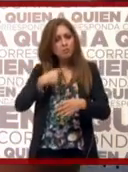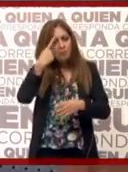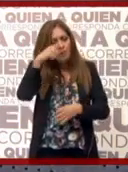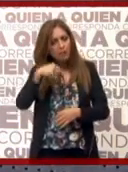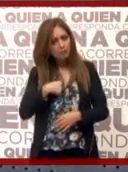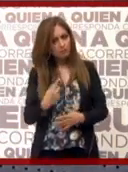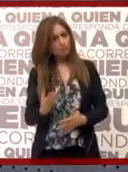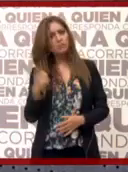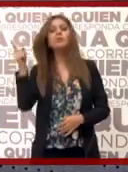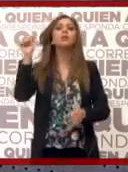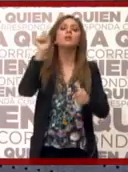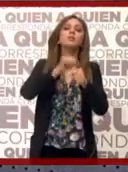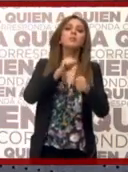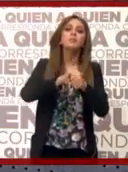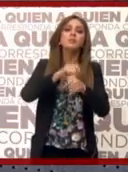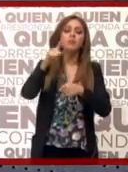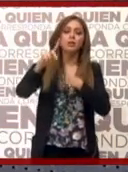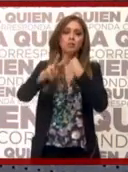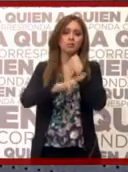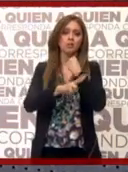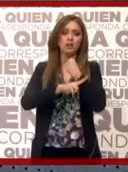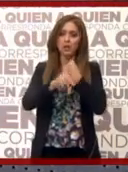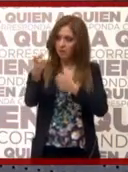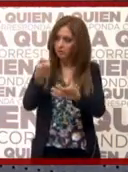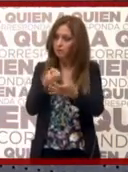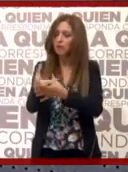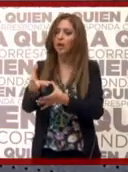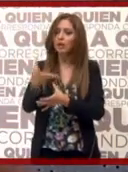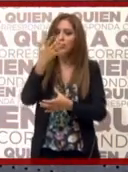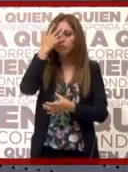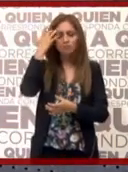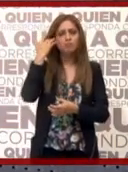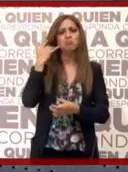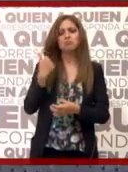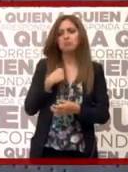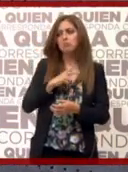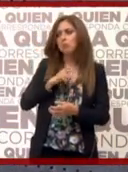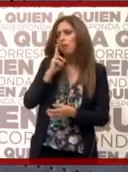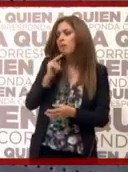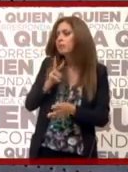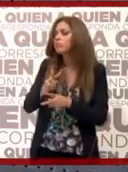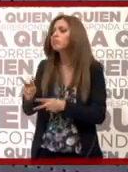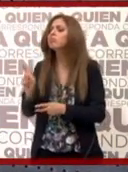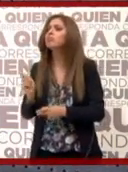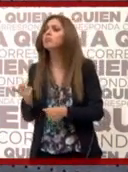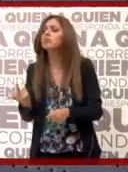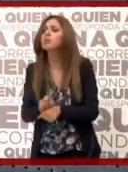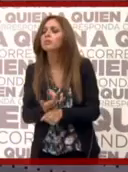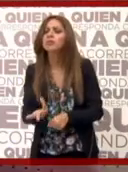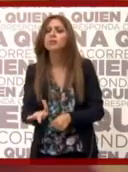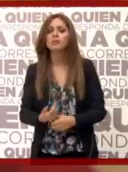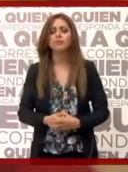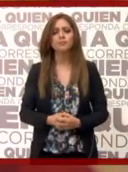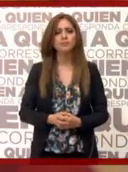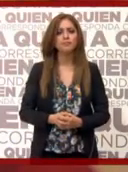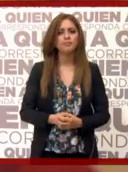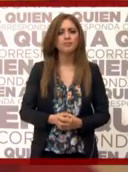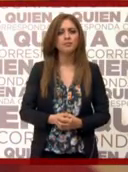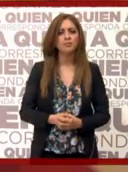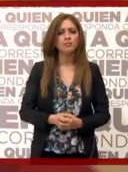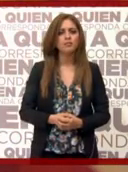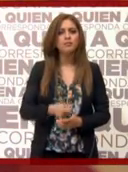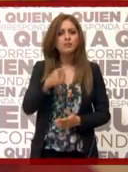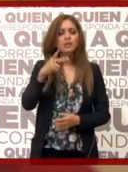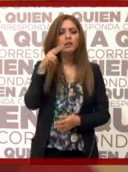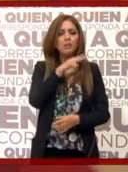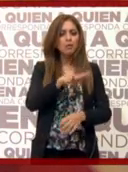toca la ventana y le dicen que salga. Y él sale. Y le dicen que enseguida luego